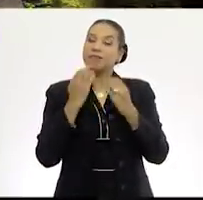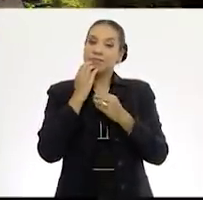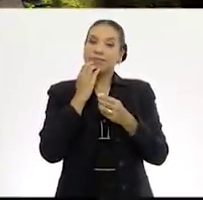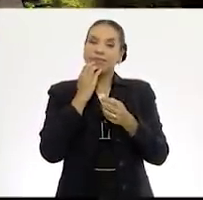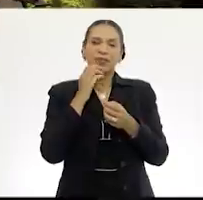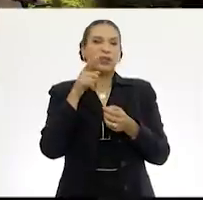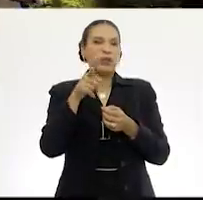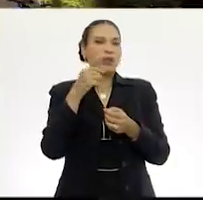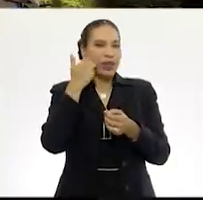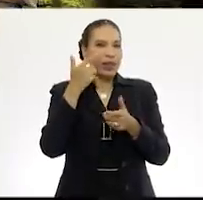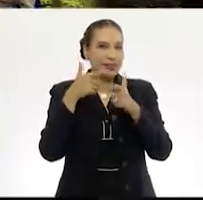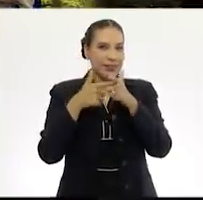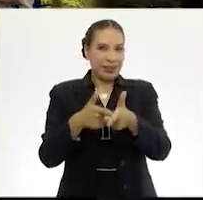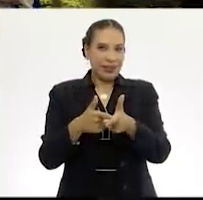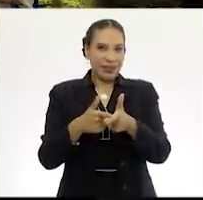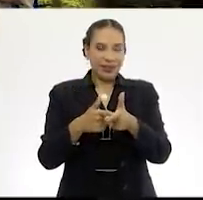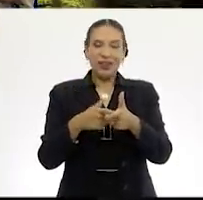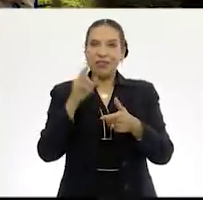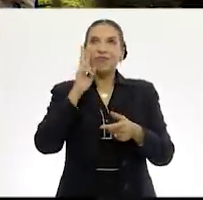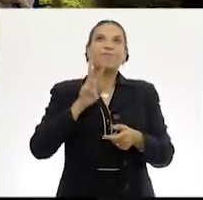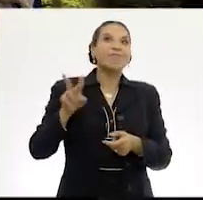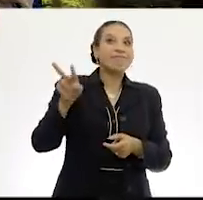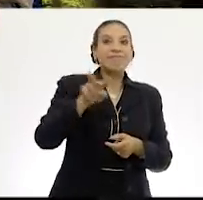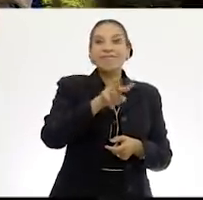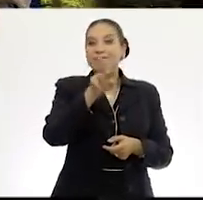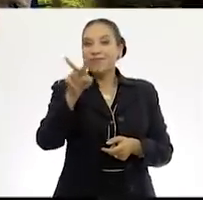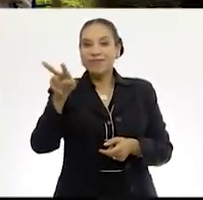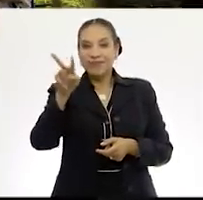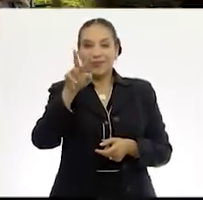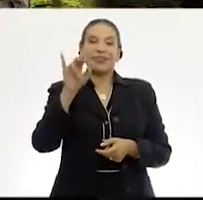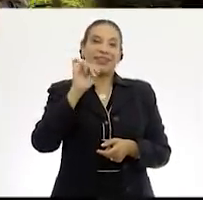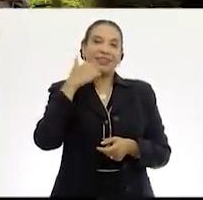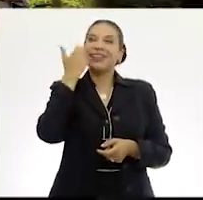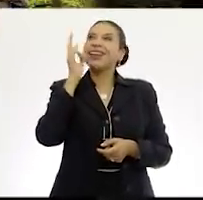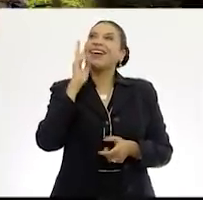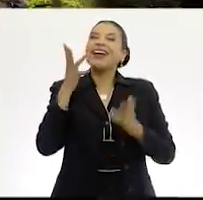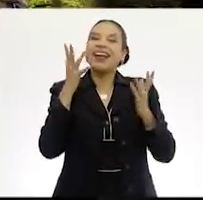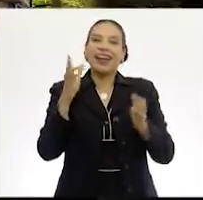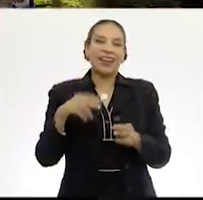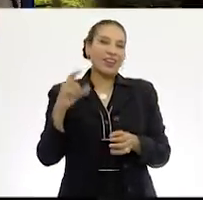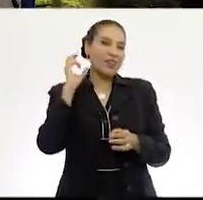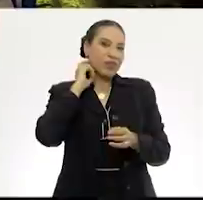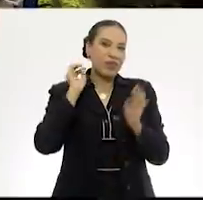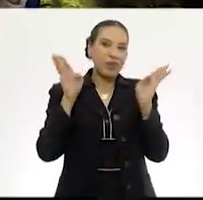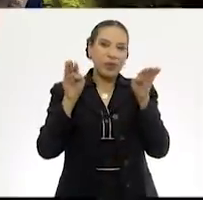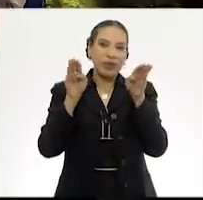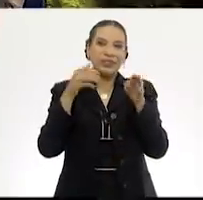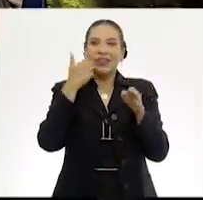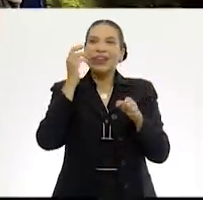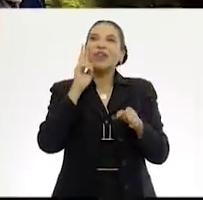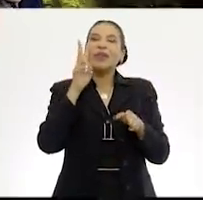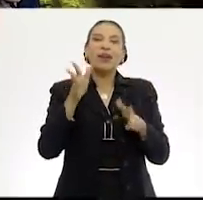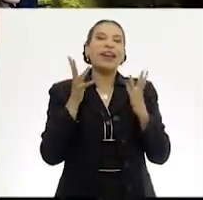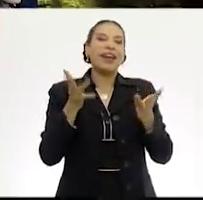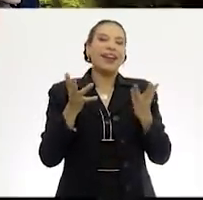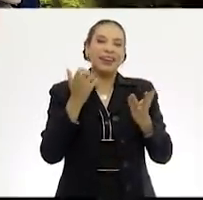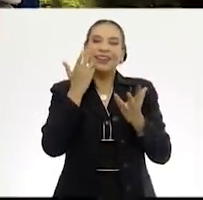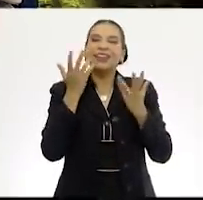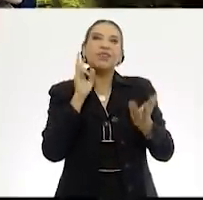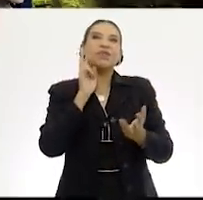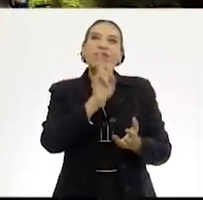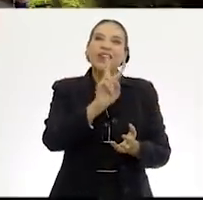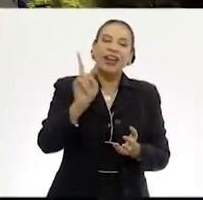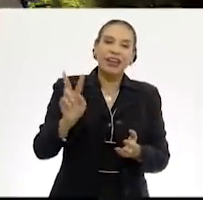¿Les parece que continuemos con nuestro recorrido? Sí. Ya quiero ver a los murciélagos, ya los quiero ver. Pues ya, los quiero ver.